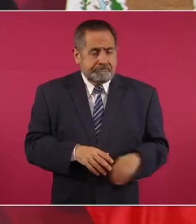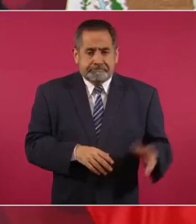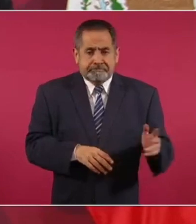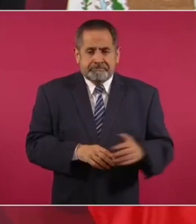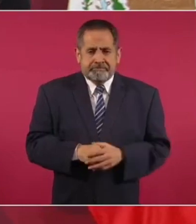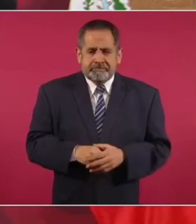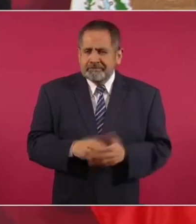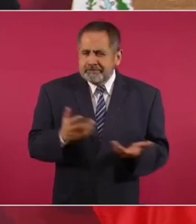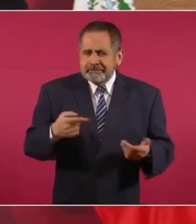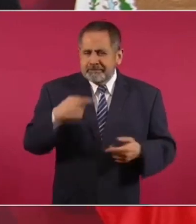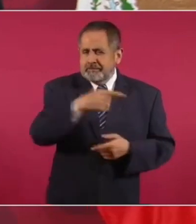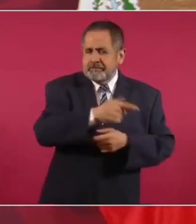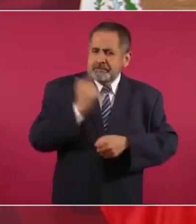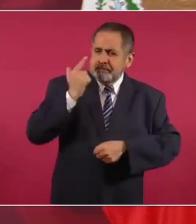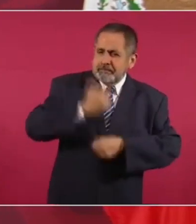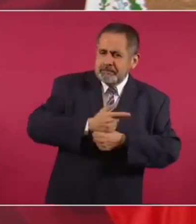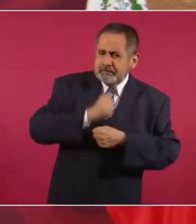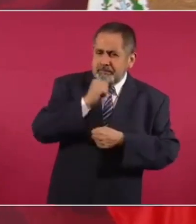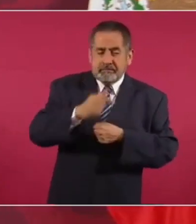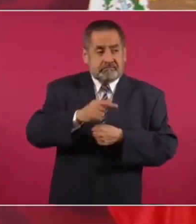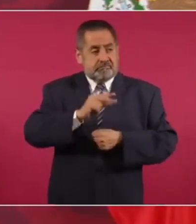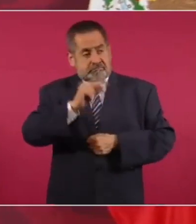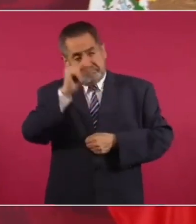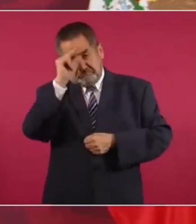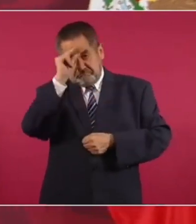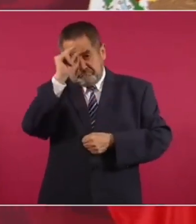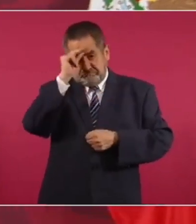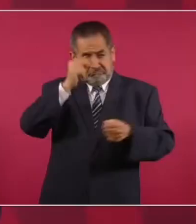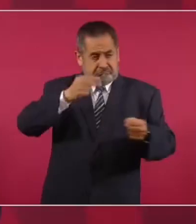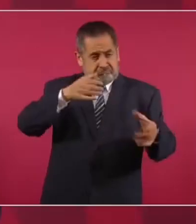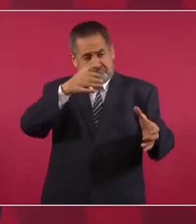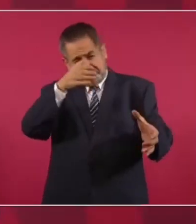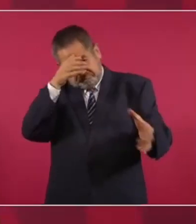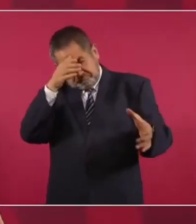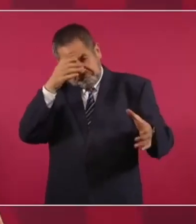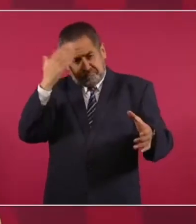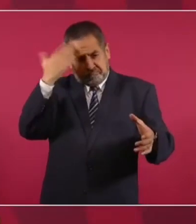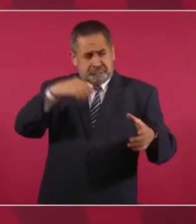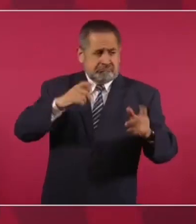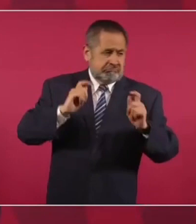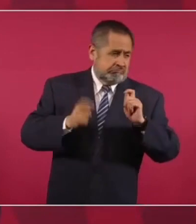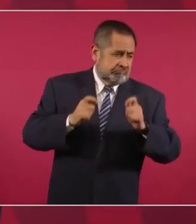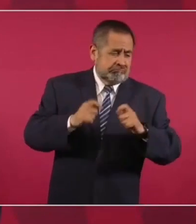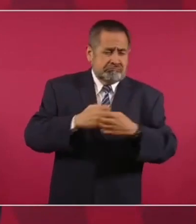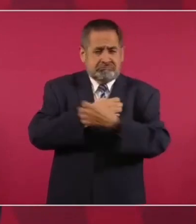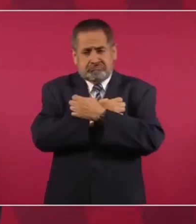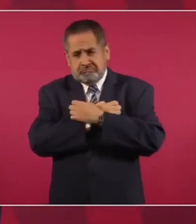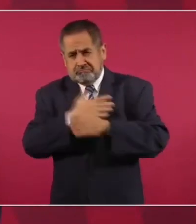aun cuando sean eminencias en lo educativo,